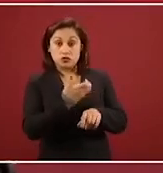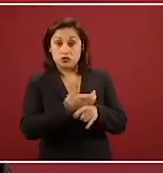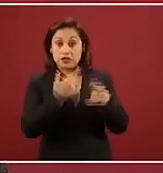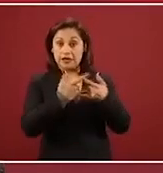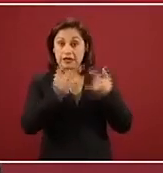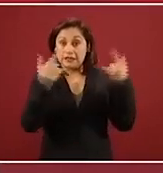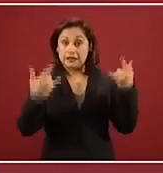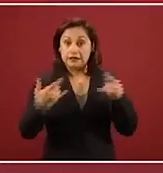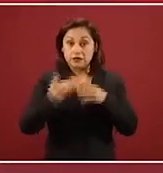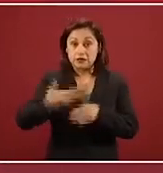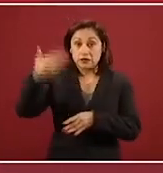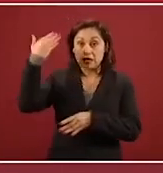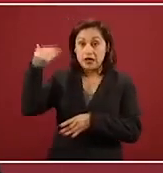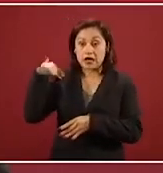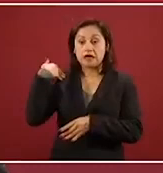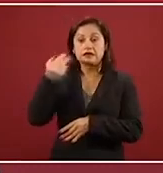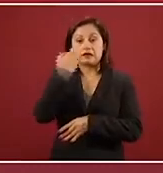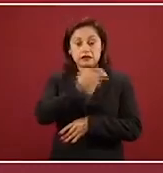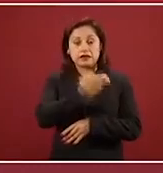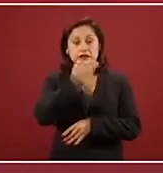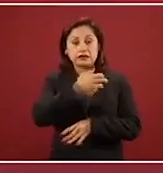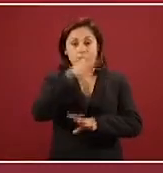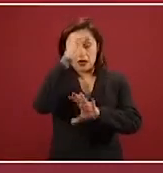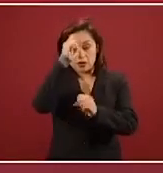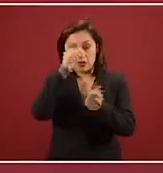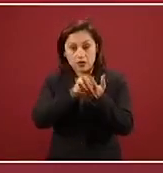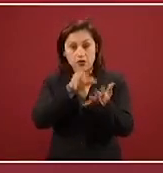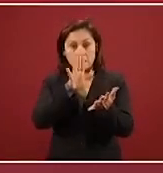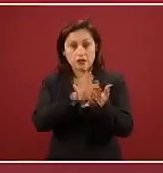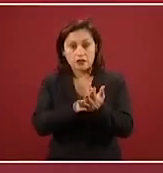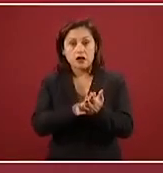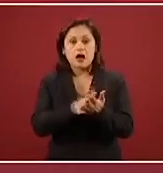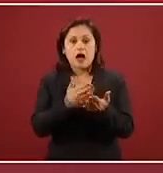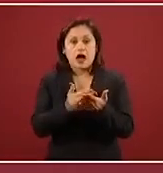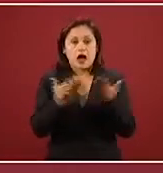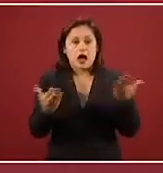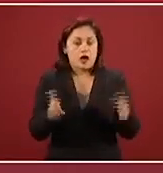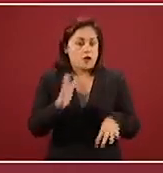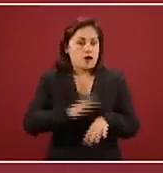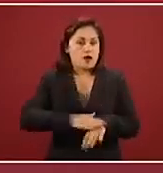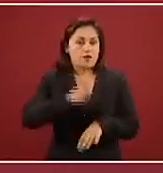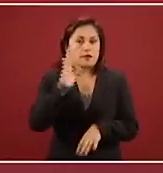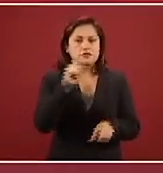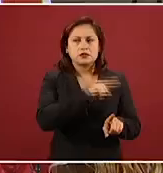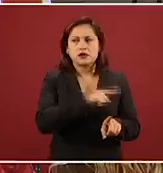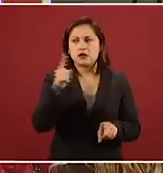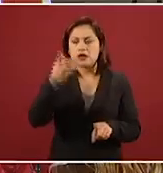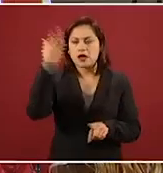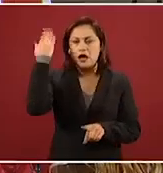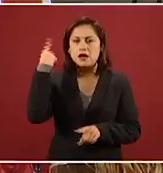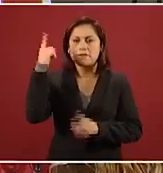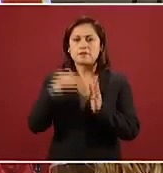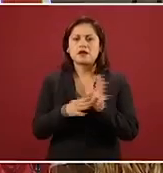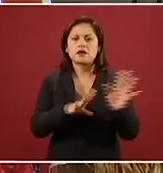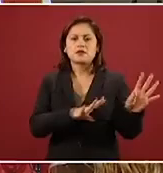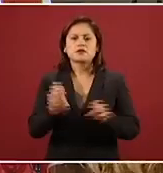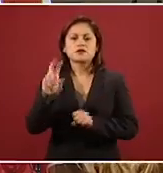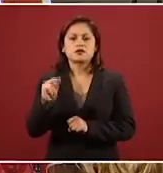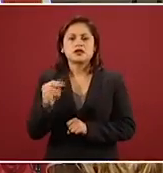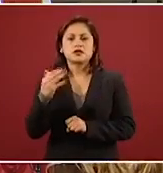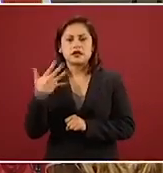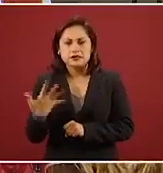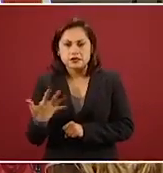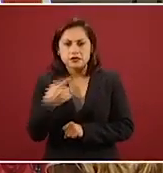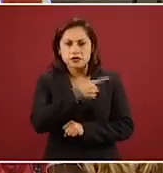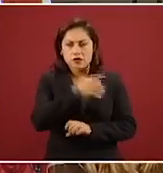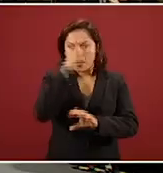es el tratado más votado después del Tratado de Estados Unidos-Israel, que se aprobó en el año 1985, según nos